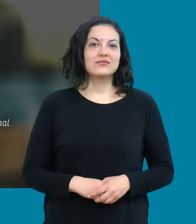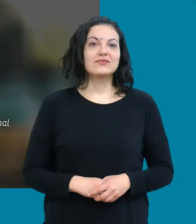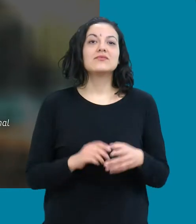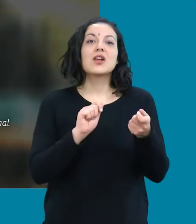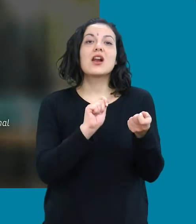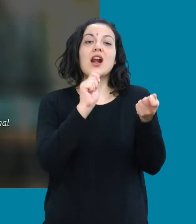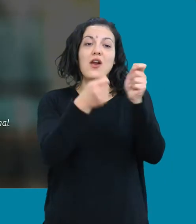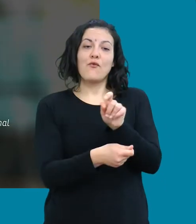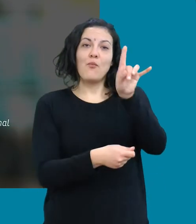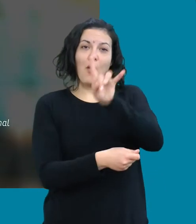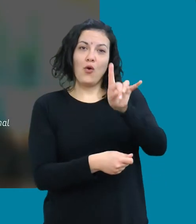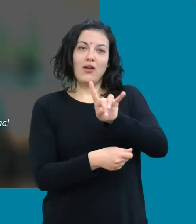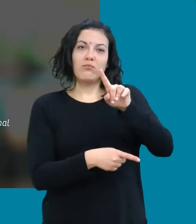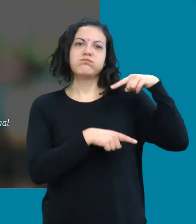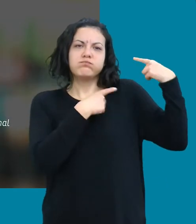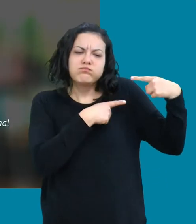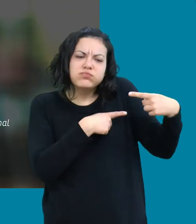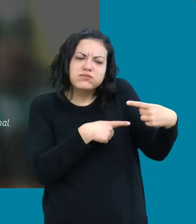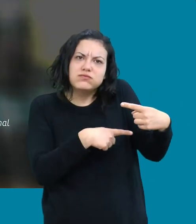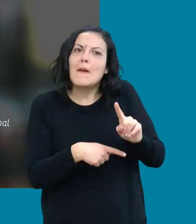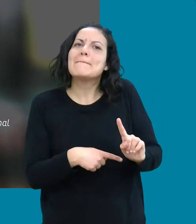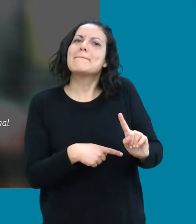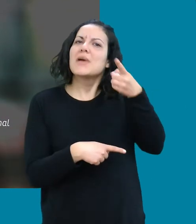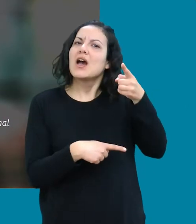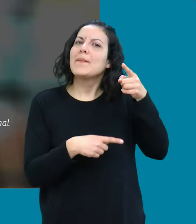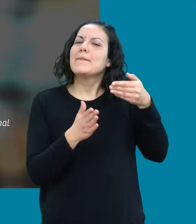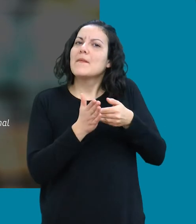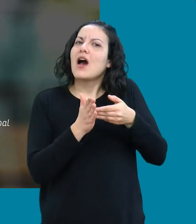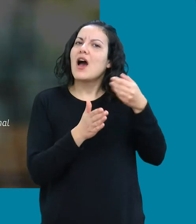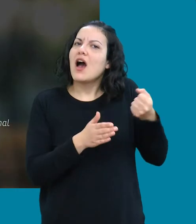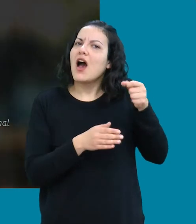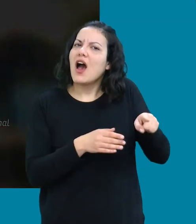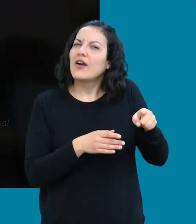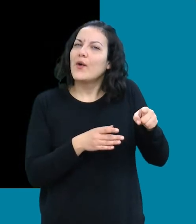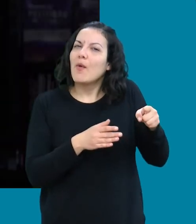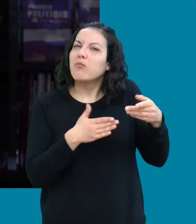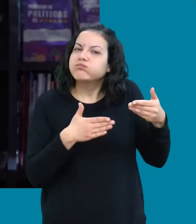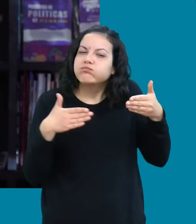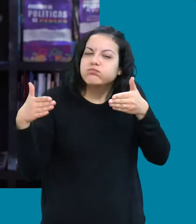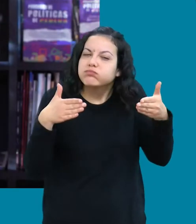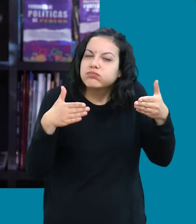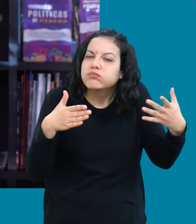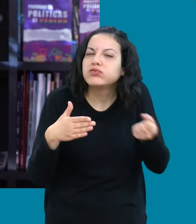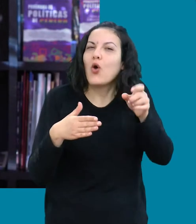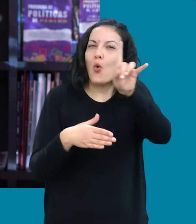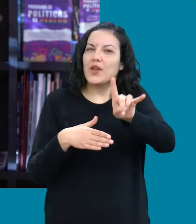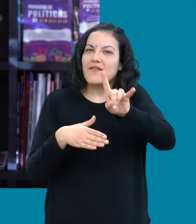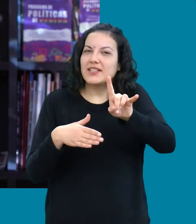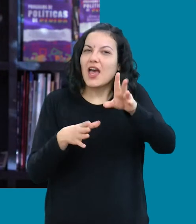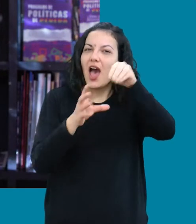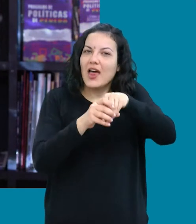de los principales legados de la reforma es justamente el movimiento hacia la democratización de las